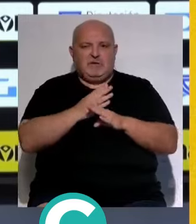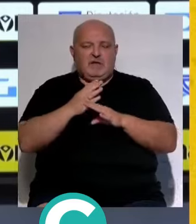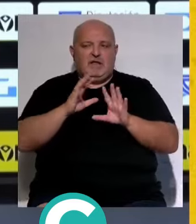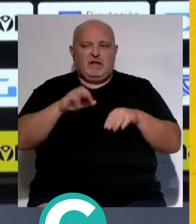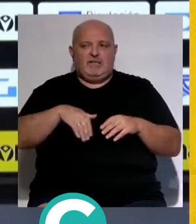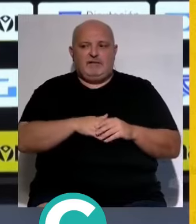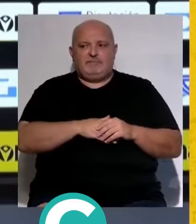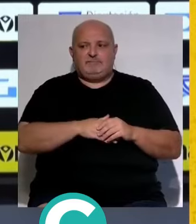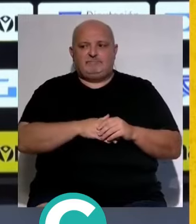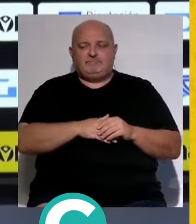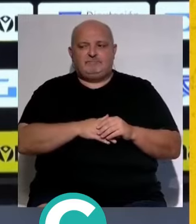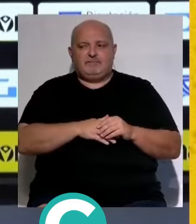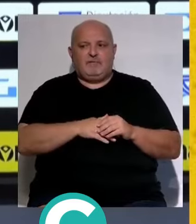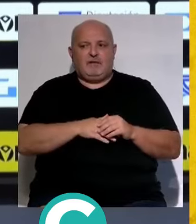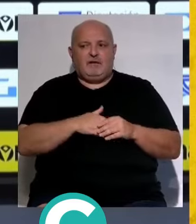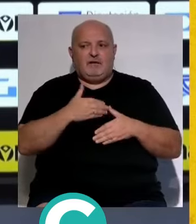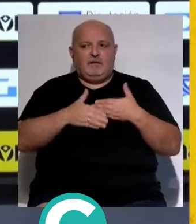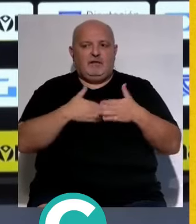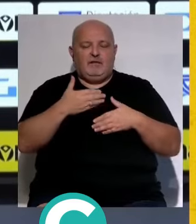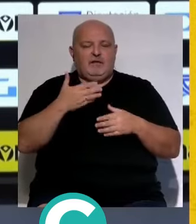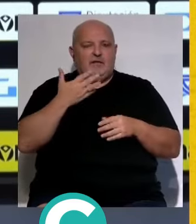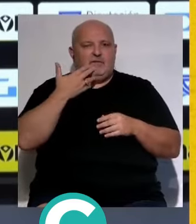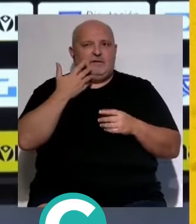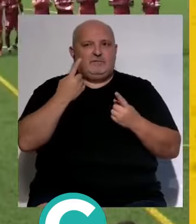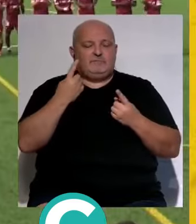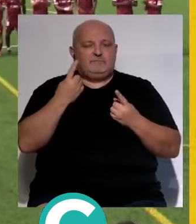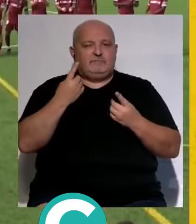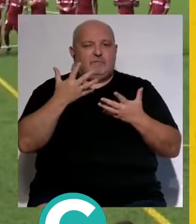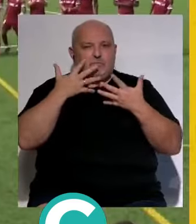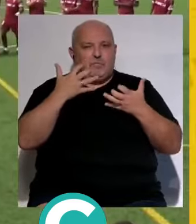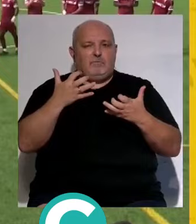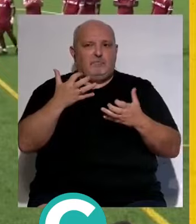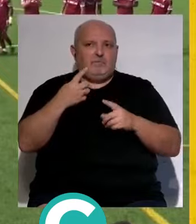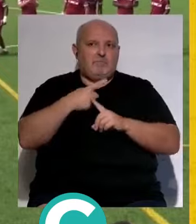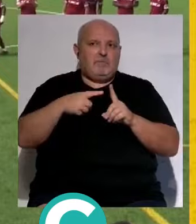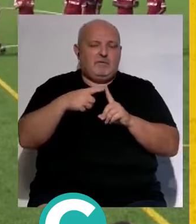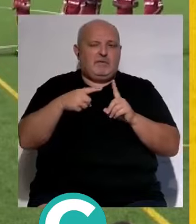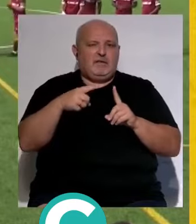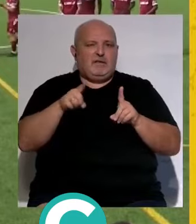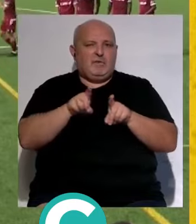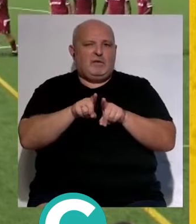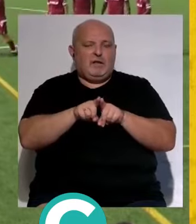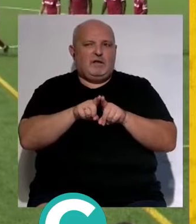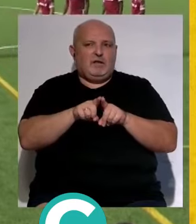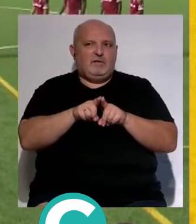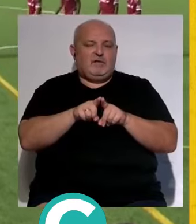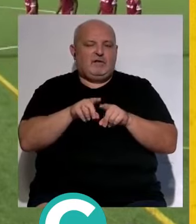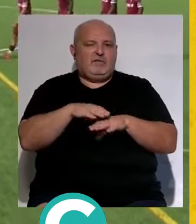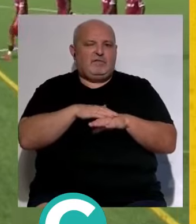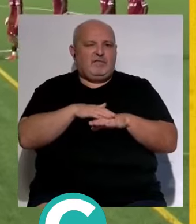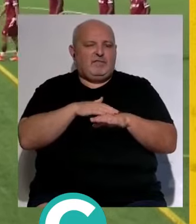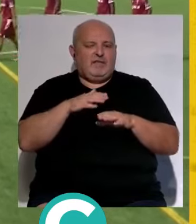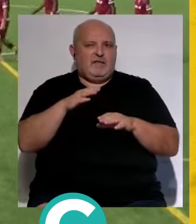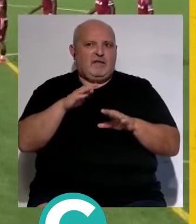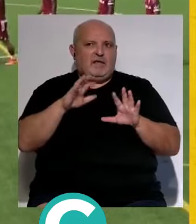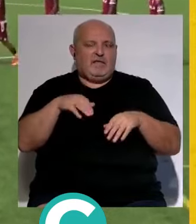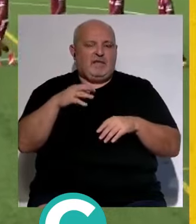Cádiz Mirandilla. Y por supuesto, suerte allá donde vaya. Cada vez que destacaba un futbolista, medio destacaba un futbolista, salía cedido a un equipo de primera